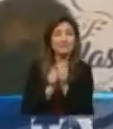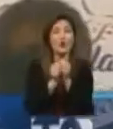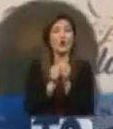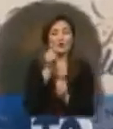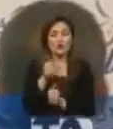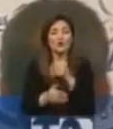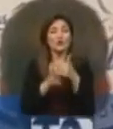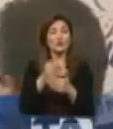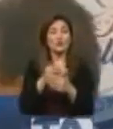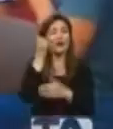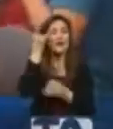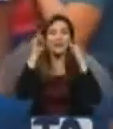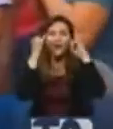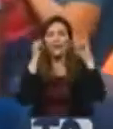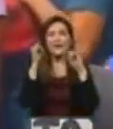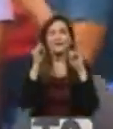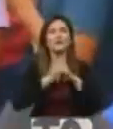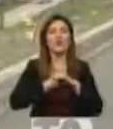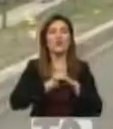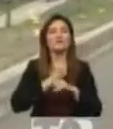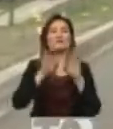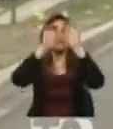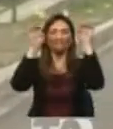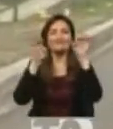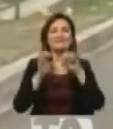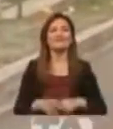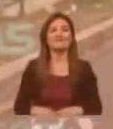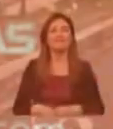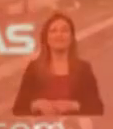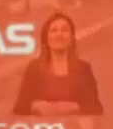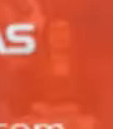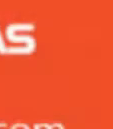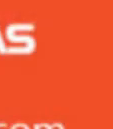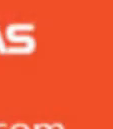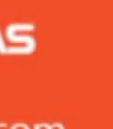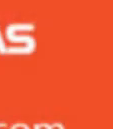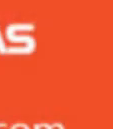en el proceso de convertir sus ideas en microempresas. Luisa María Heredia, 24 horas.